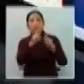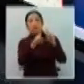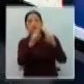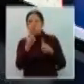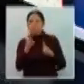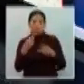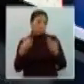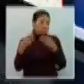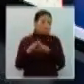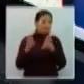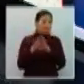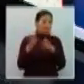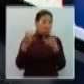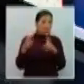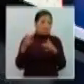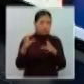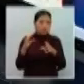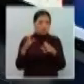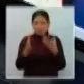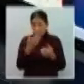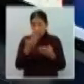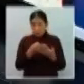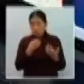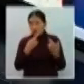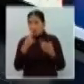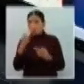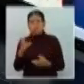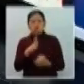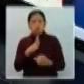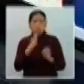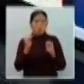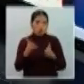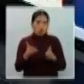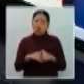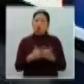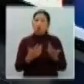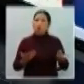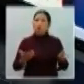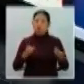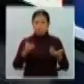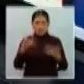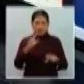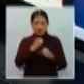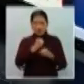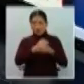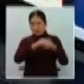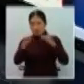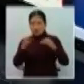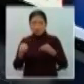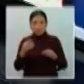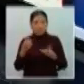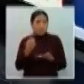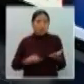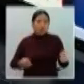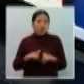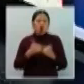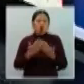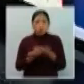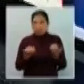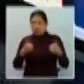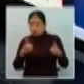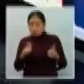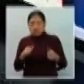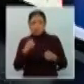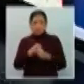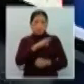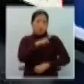se requiere en una actualización cartográfica? ¿Qué elementos relevantes nos puede comentar de lo que ha significado toda esta